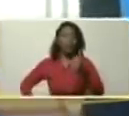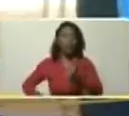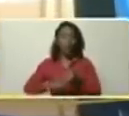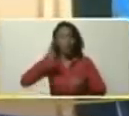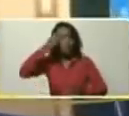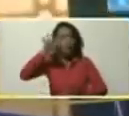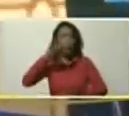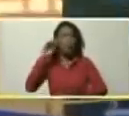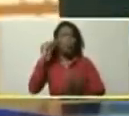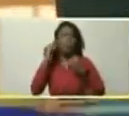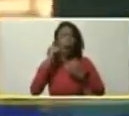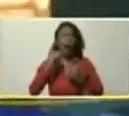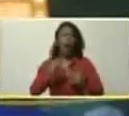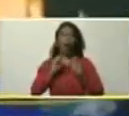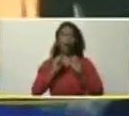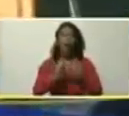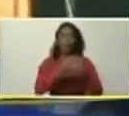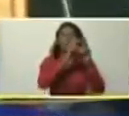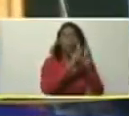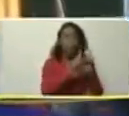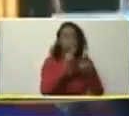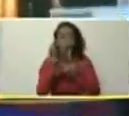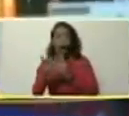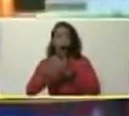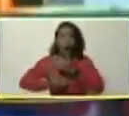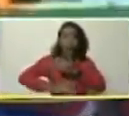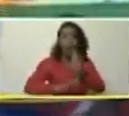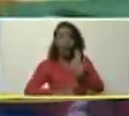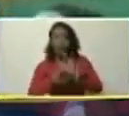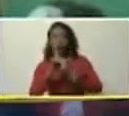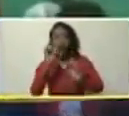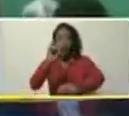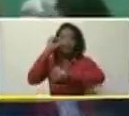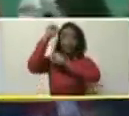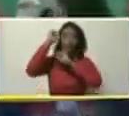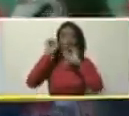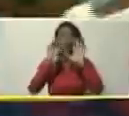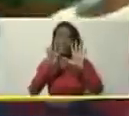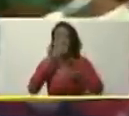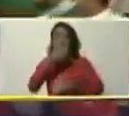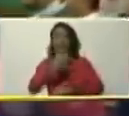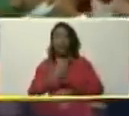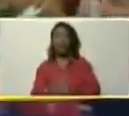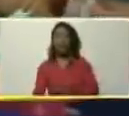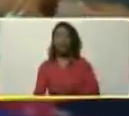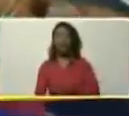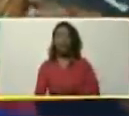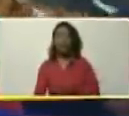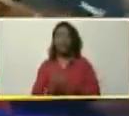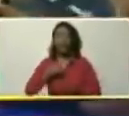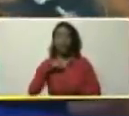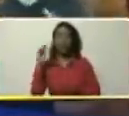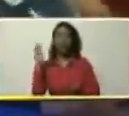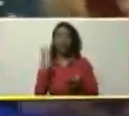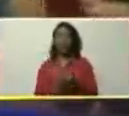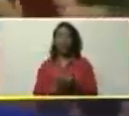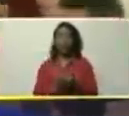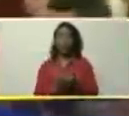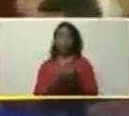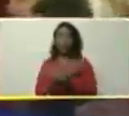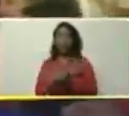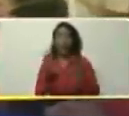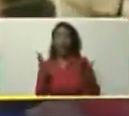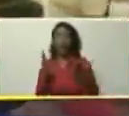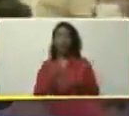para seguir organizándonos, para seguir adelante y para ir en victoria del 9 de diciembre. Nos hemos puesto a la orden de Jorge, presidente.